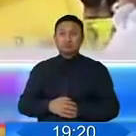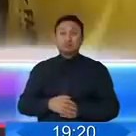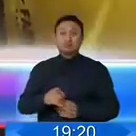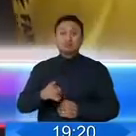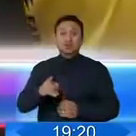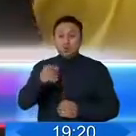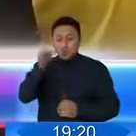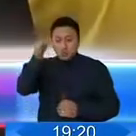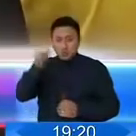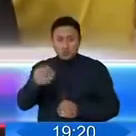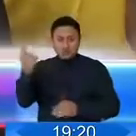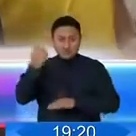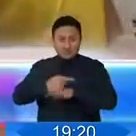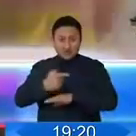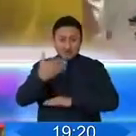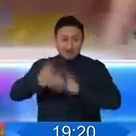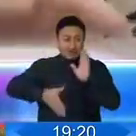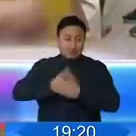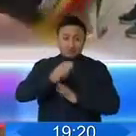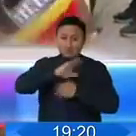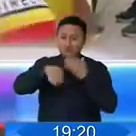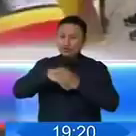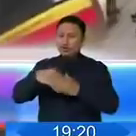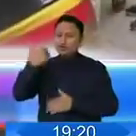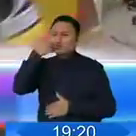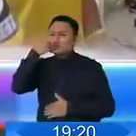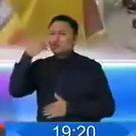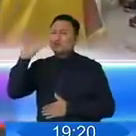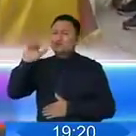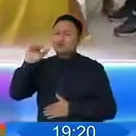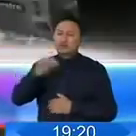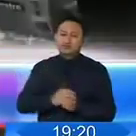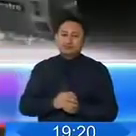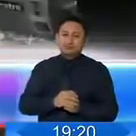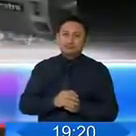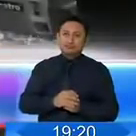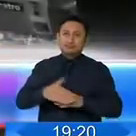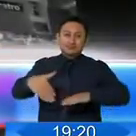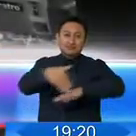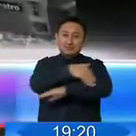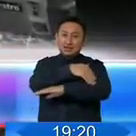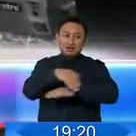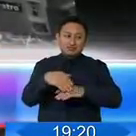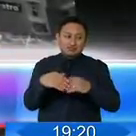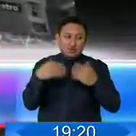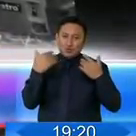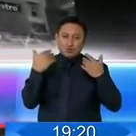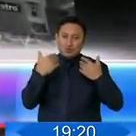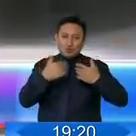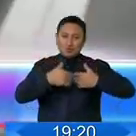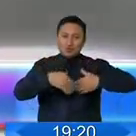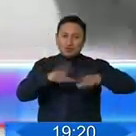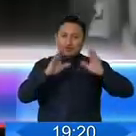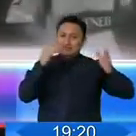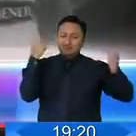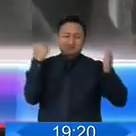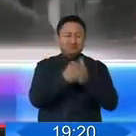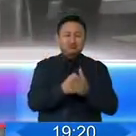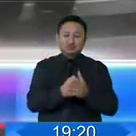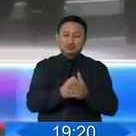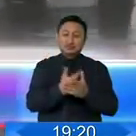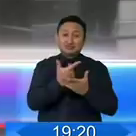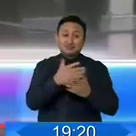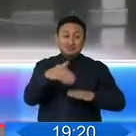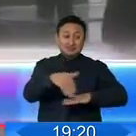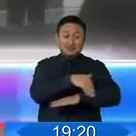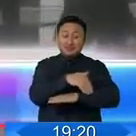casa y se despidió de todos nosotros. En esa carretera, cualquiera, rapidito nosotros deja algo fuerte, porque esas